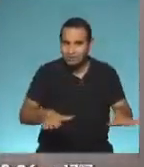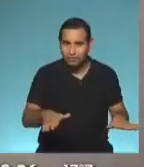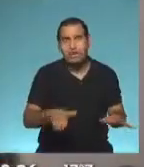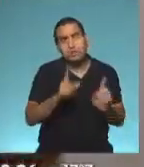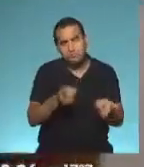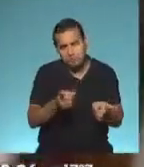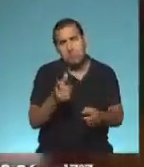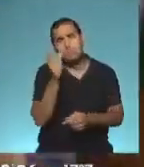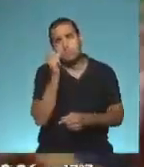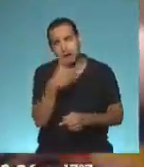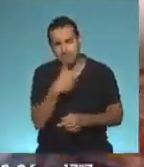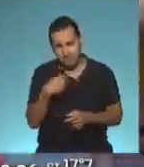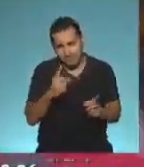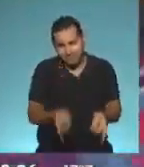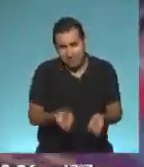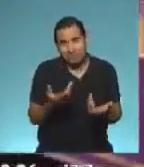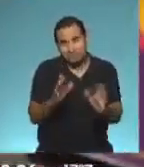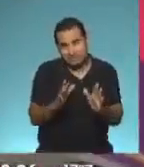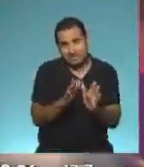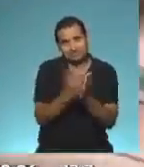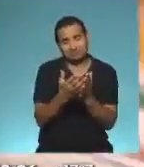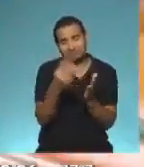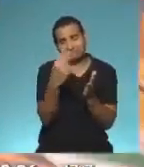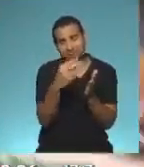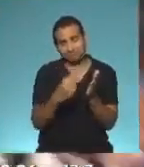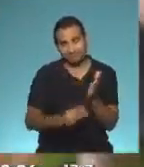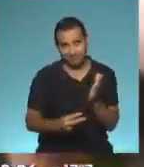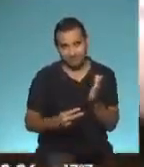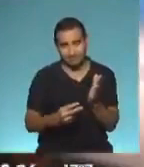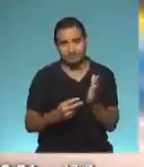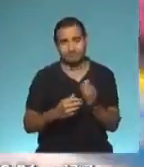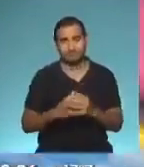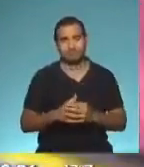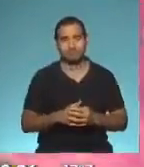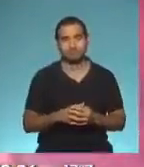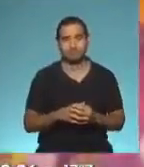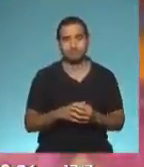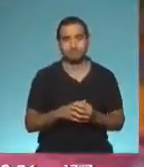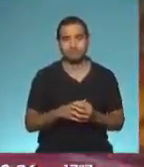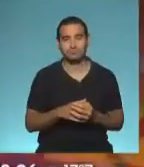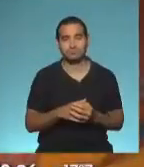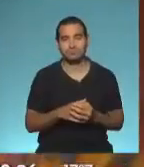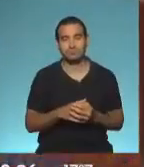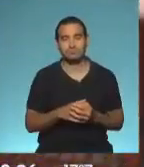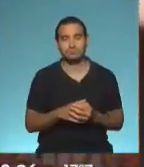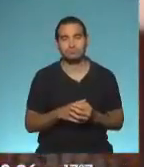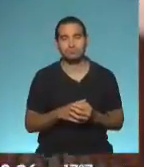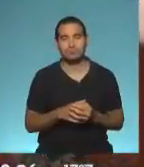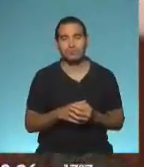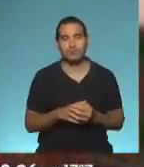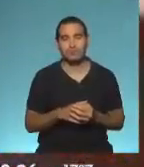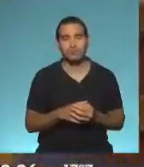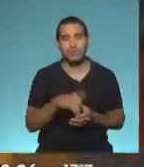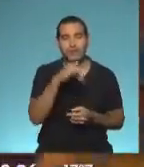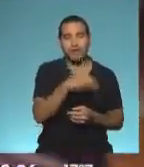también para los padres porque no tienen la posibilidad de volver a ser niños tenemos la